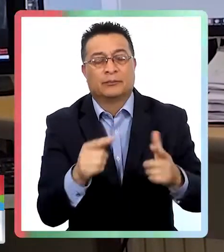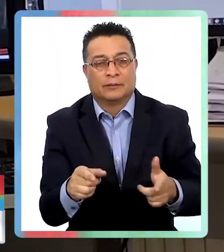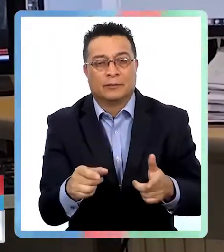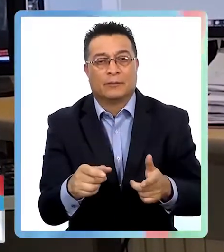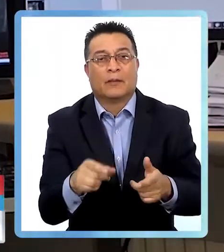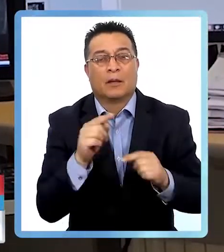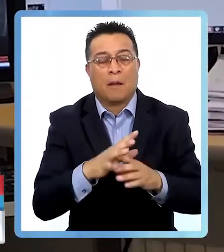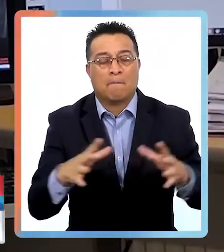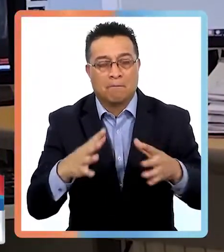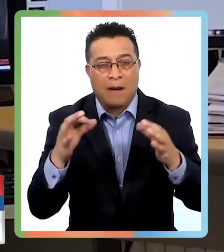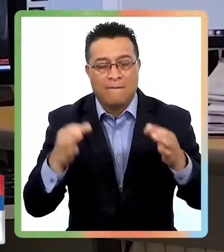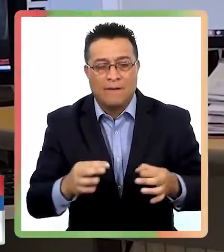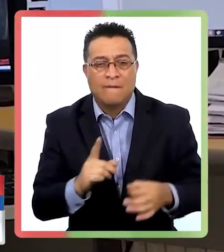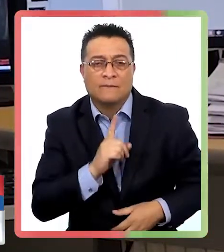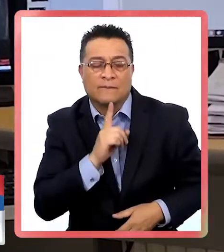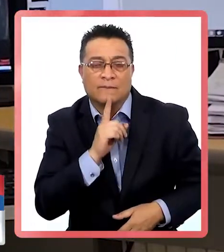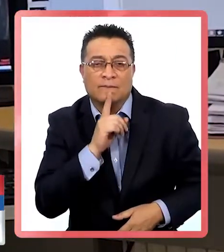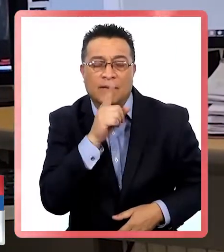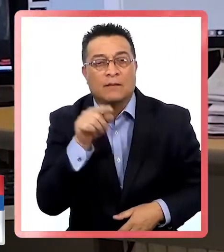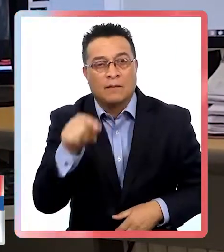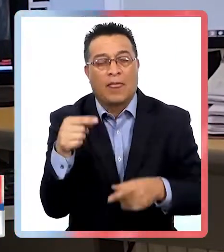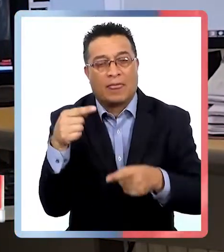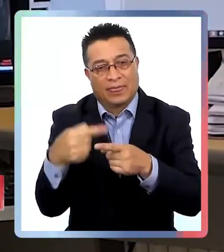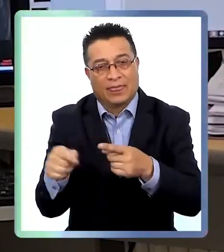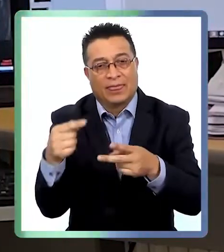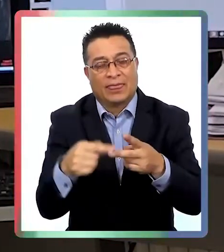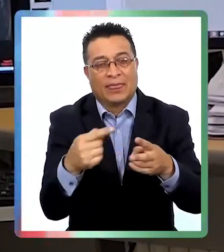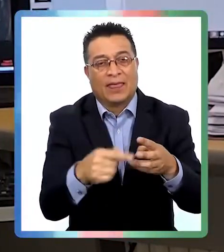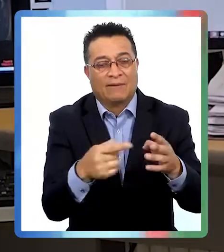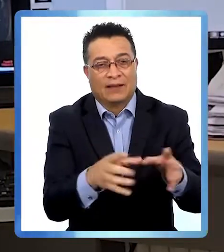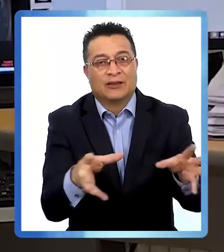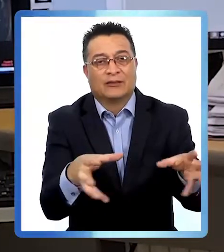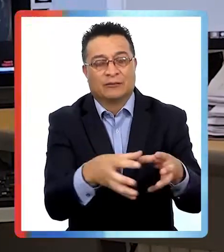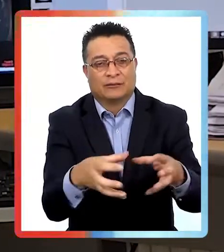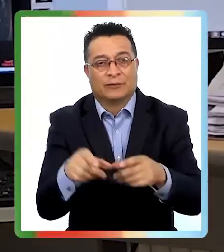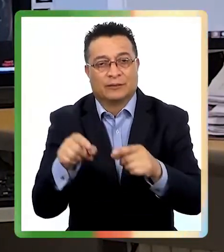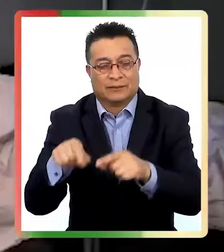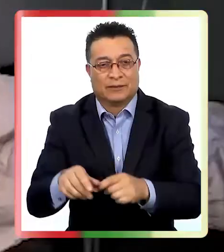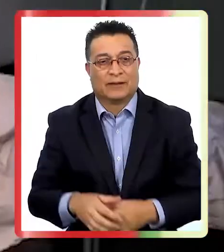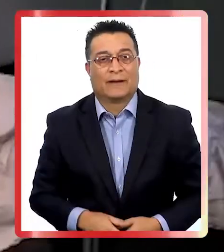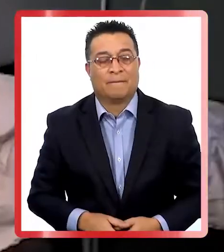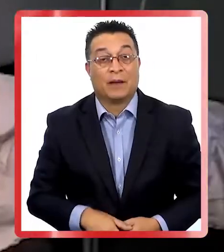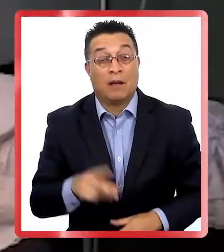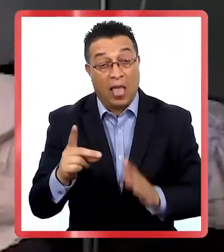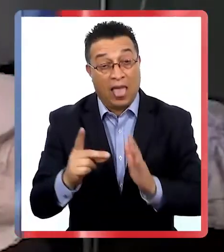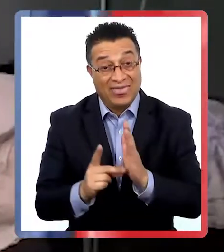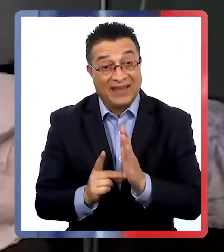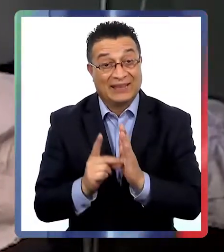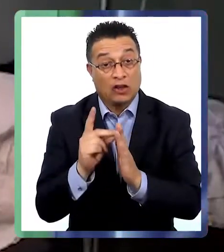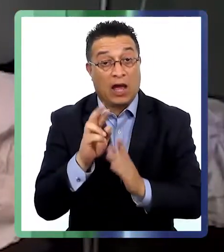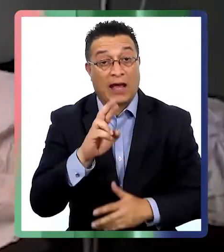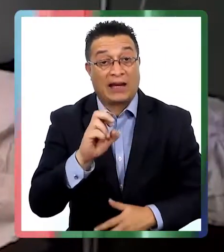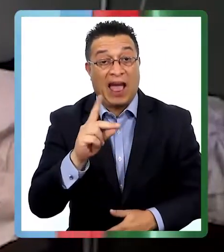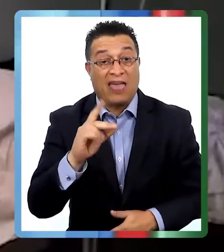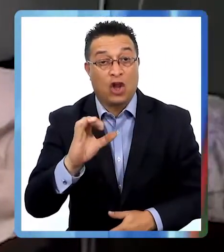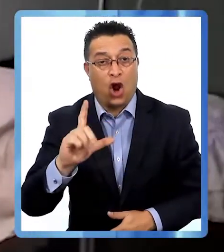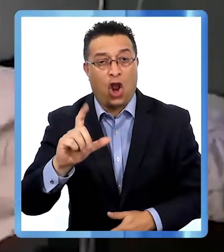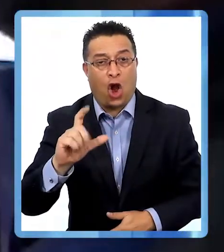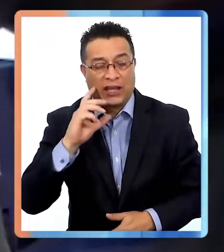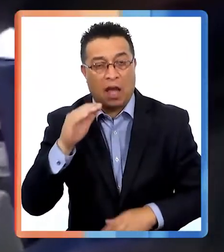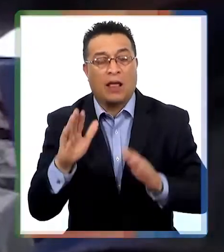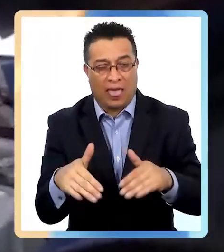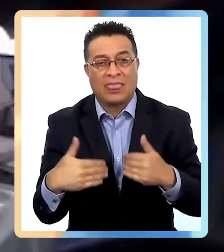más decisión en las diferentes el desarrollo de la radiología intervencional